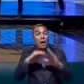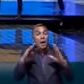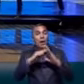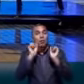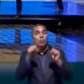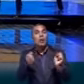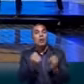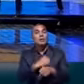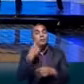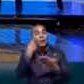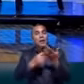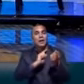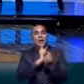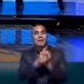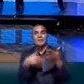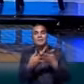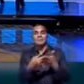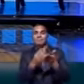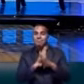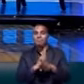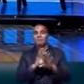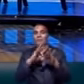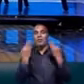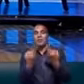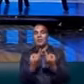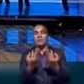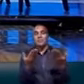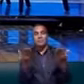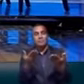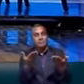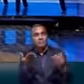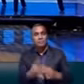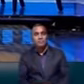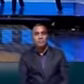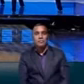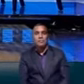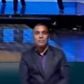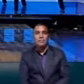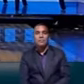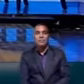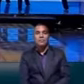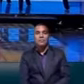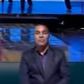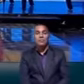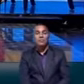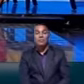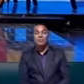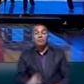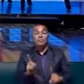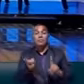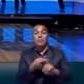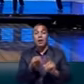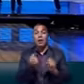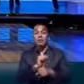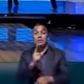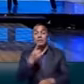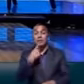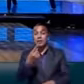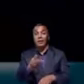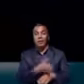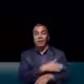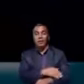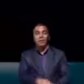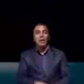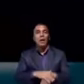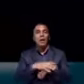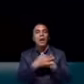hacer para cambiar el entorno y para proteger a nuestra familia. Uno por uno, por favor. La principal medida, como se ha mencionado